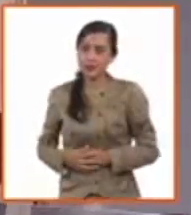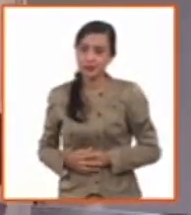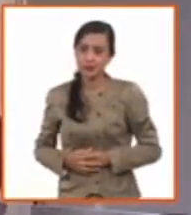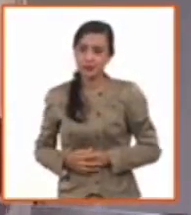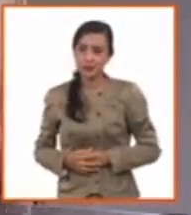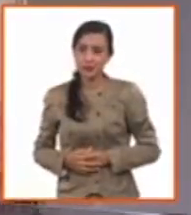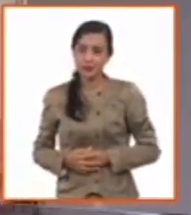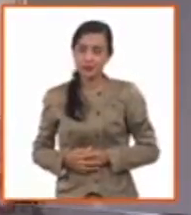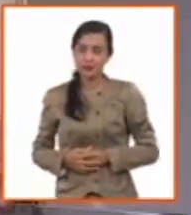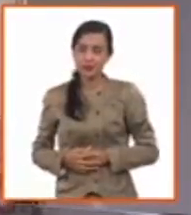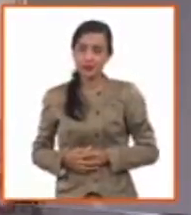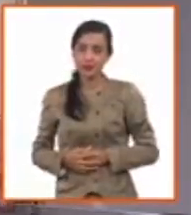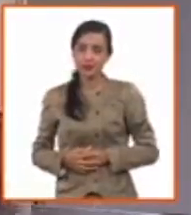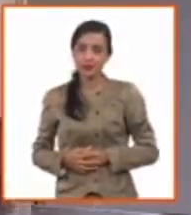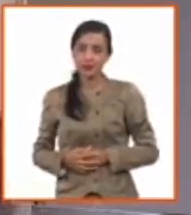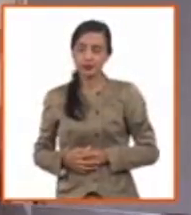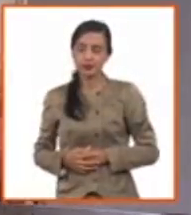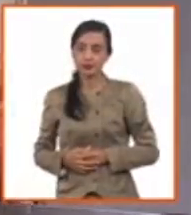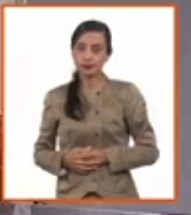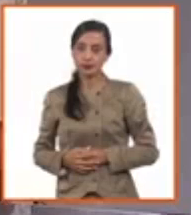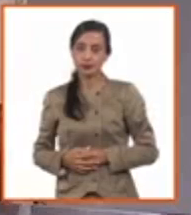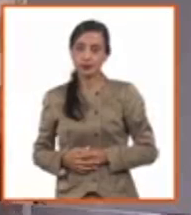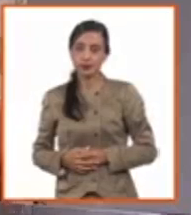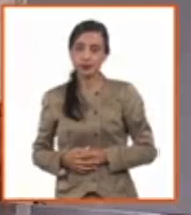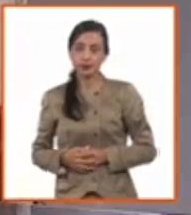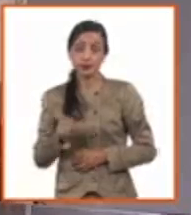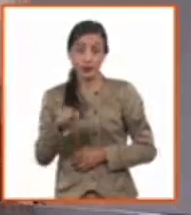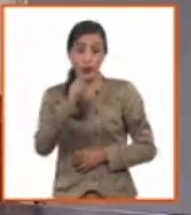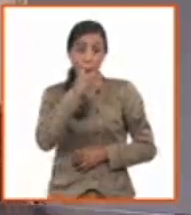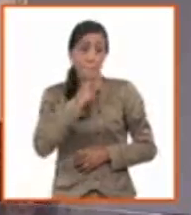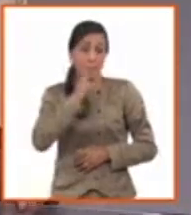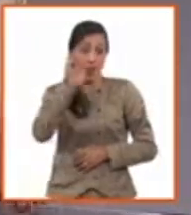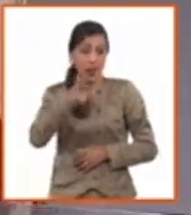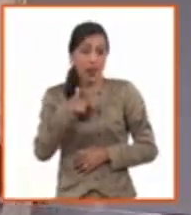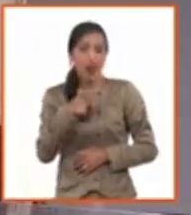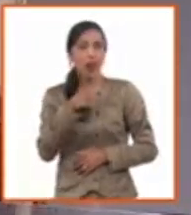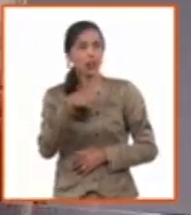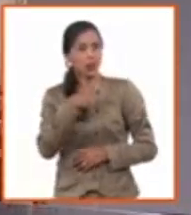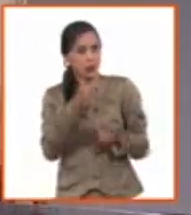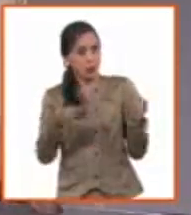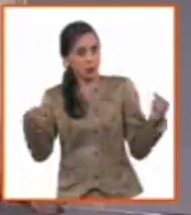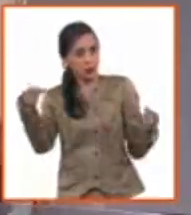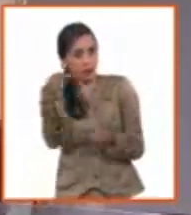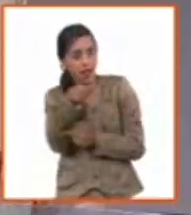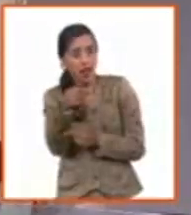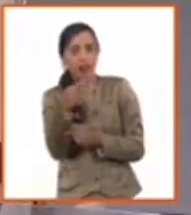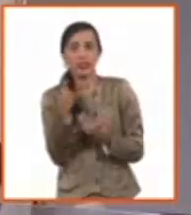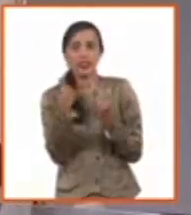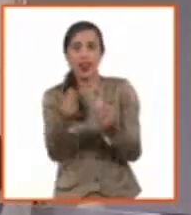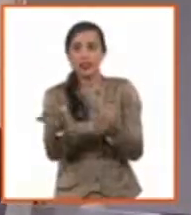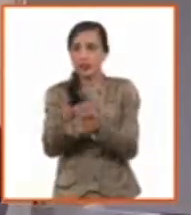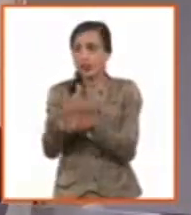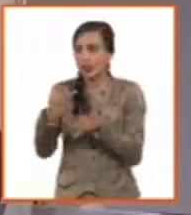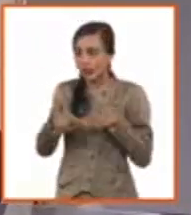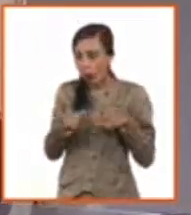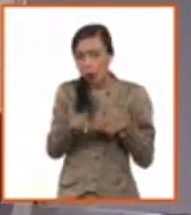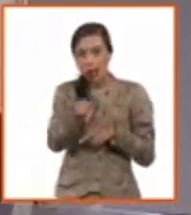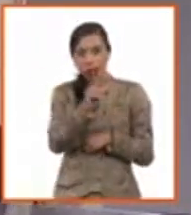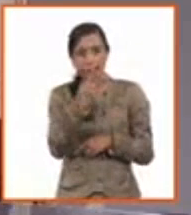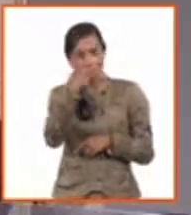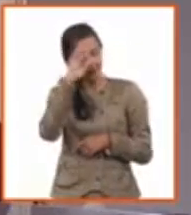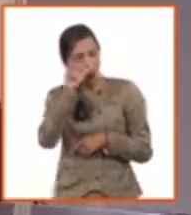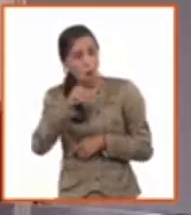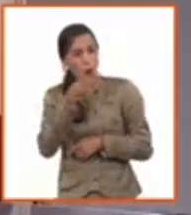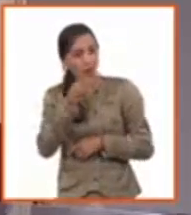asimismo e incluso le dan incentivos en esas becas y esas maestrías tienen prioridades le dan diferentes tipos de